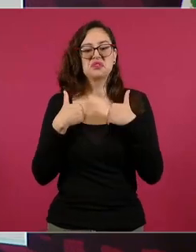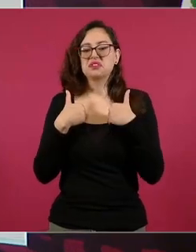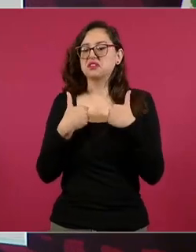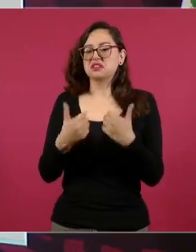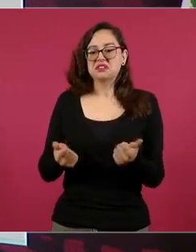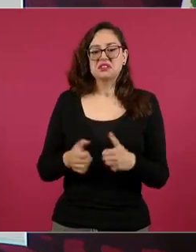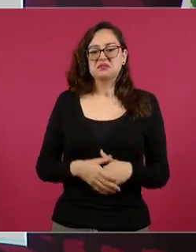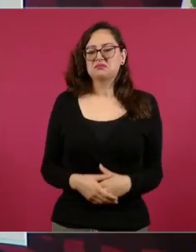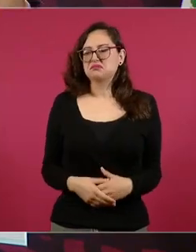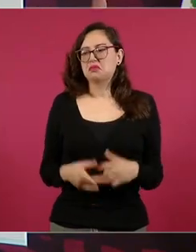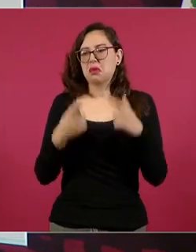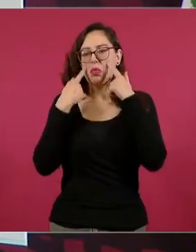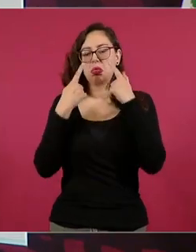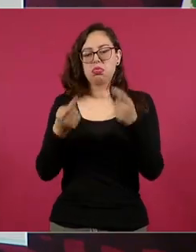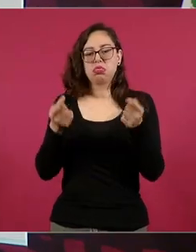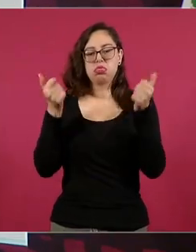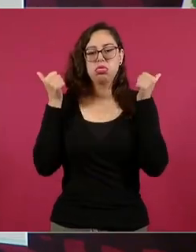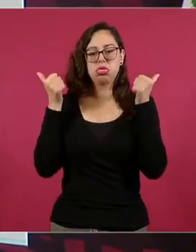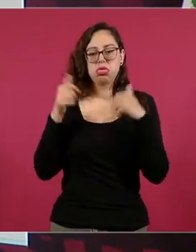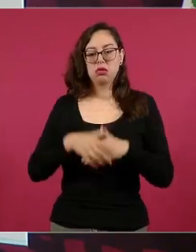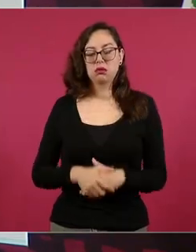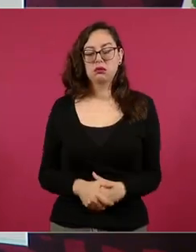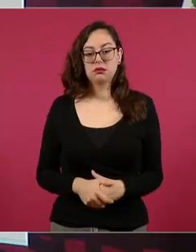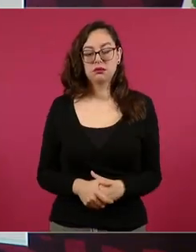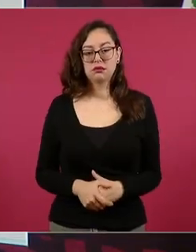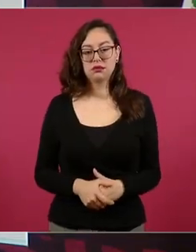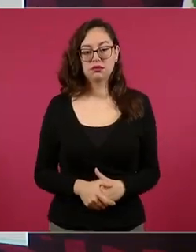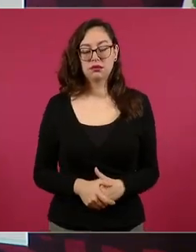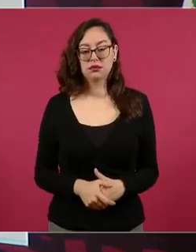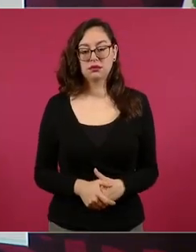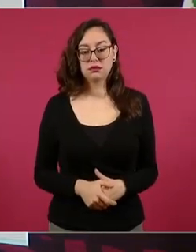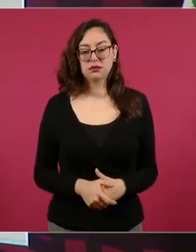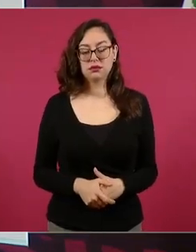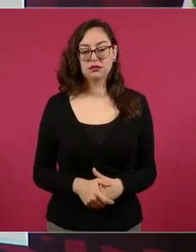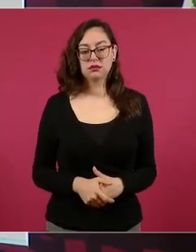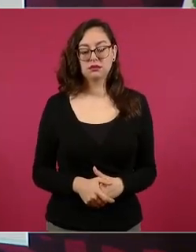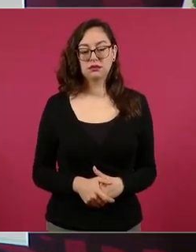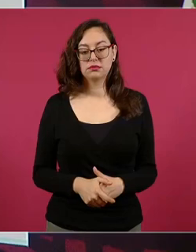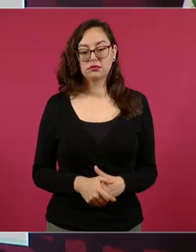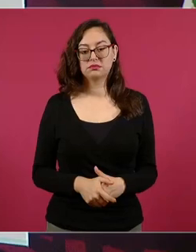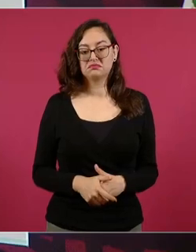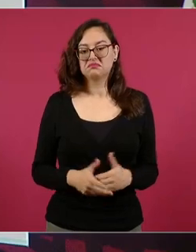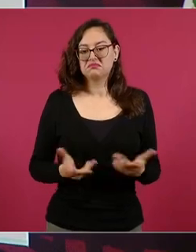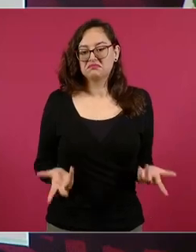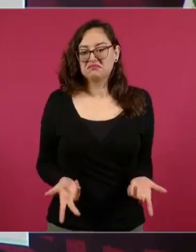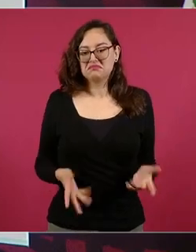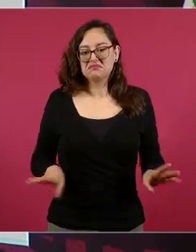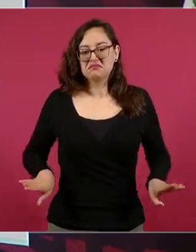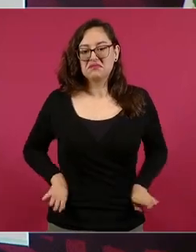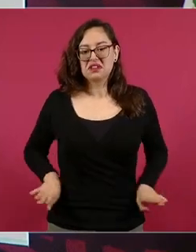Les entra por un oído y les sale por otro, por su enojo,